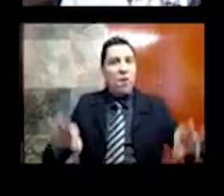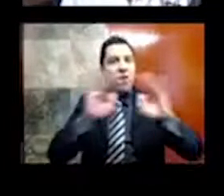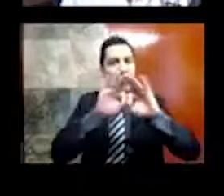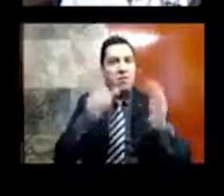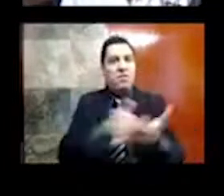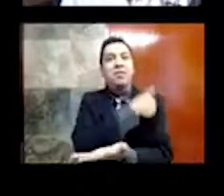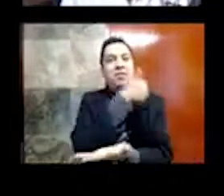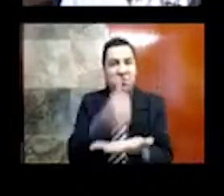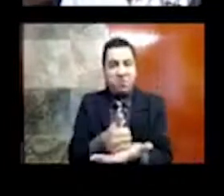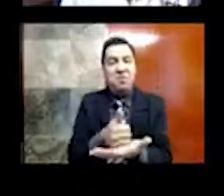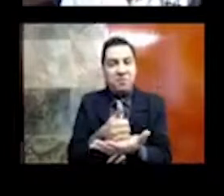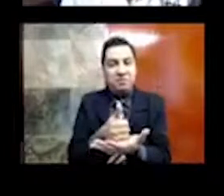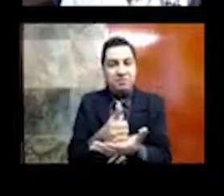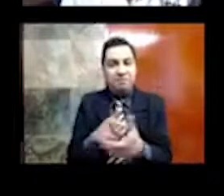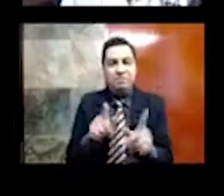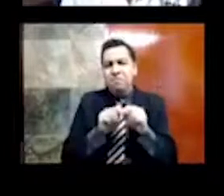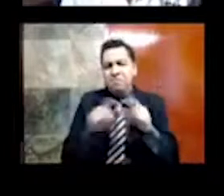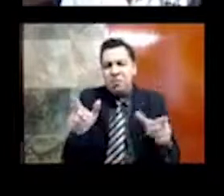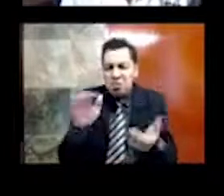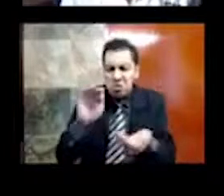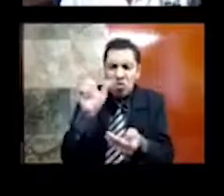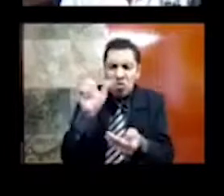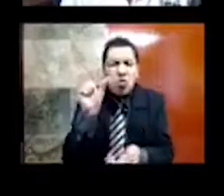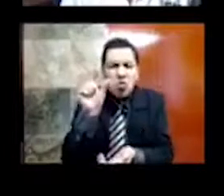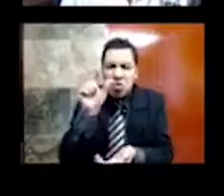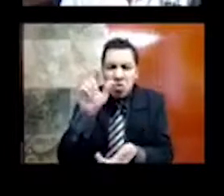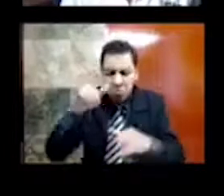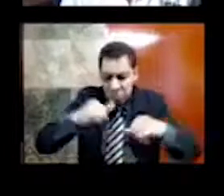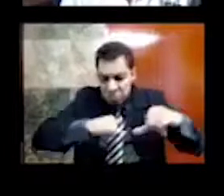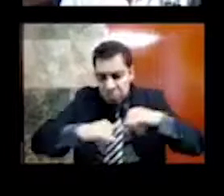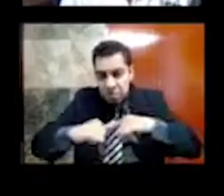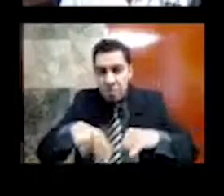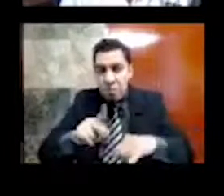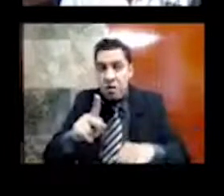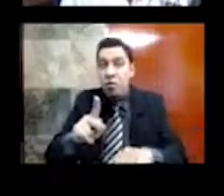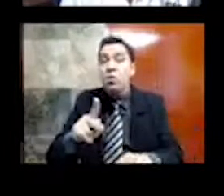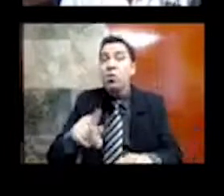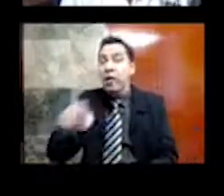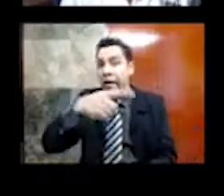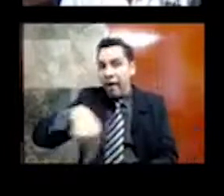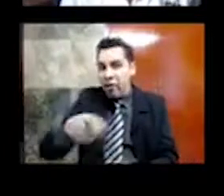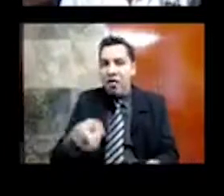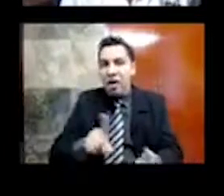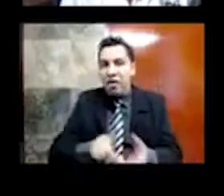los otros pueblos del centro de Mesoamérica, pero es muy efectiva. La que sigue.